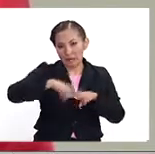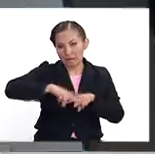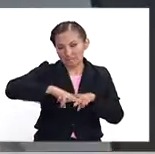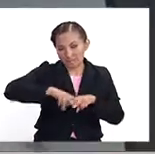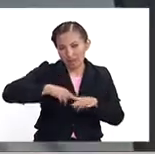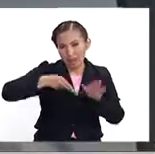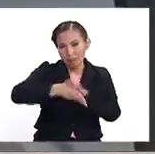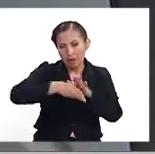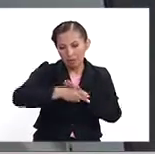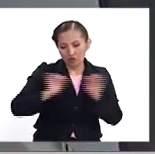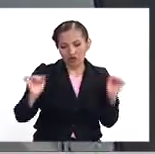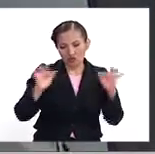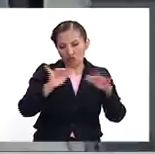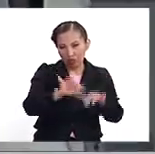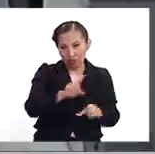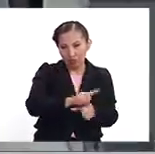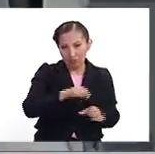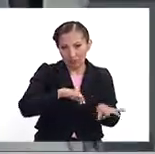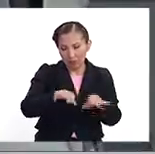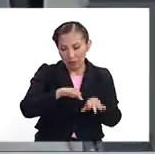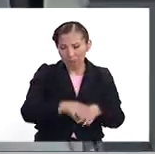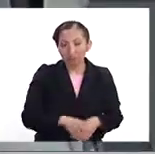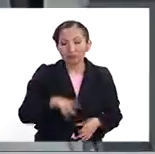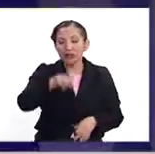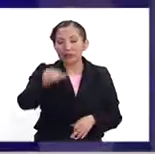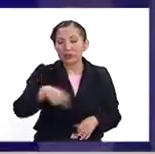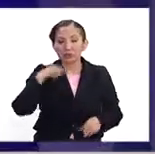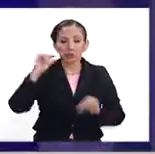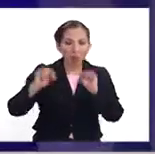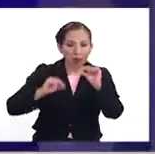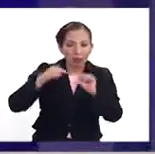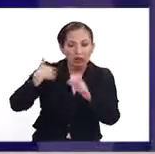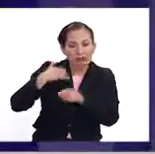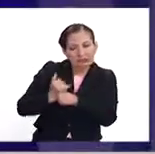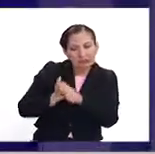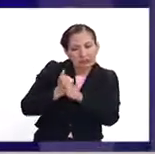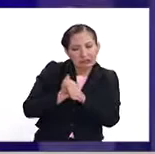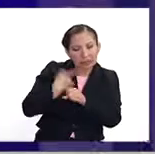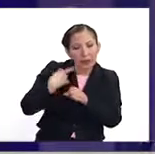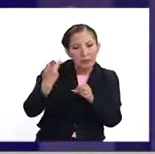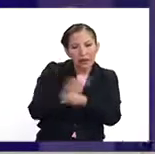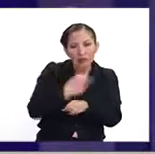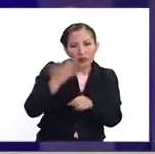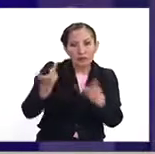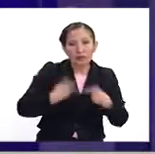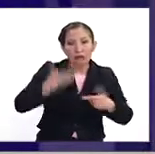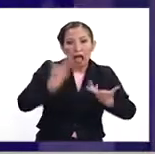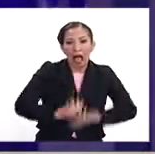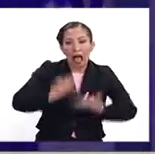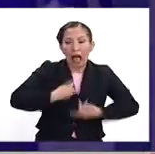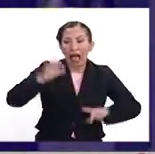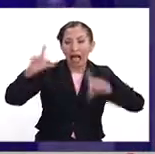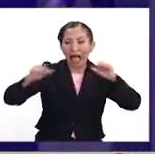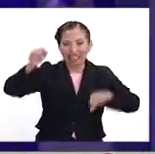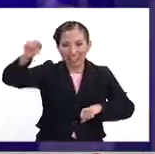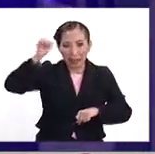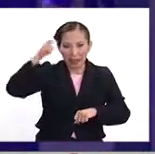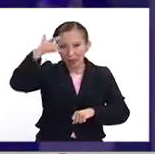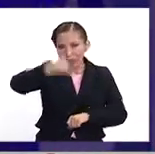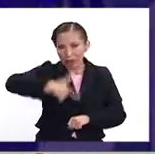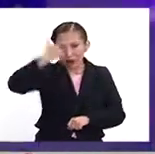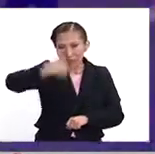las utilizan cada día. Entre tanto, continúan surgiendo los detalles de las escenas de pánico que se vivieron el sábado en la